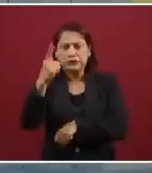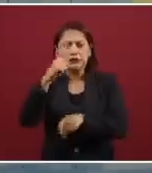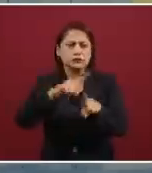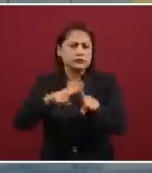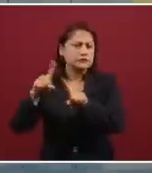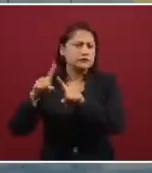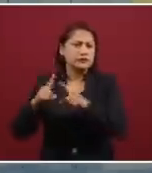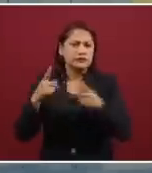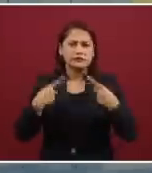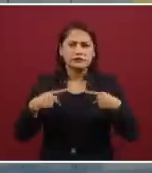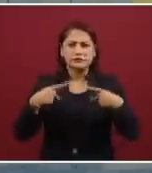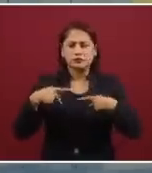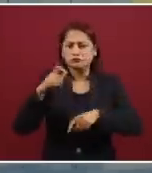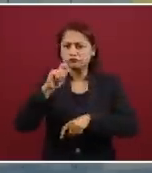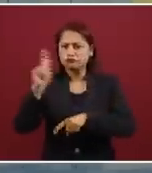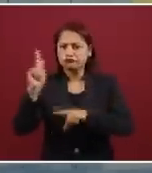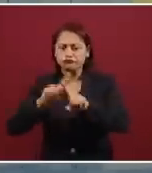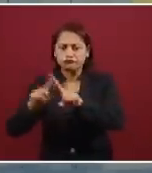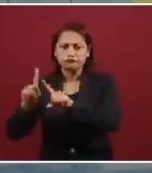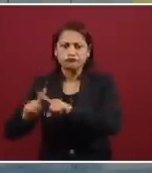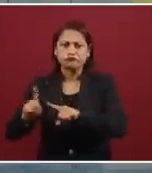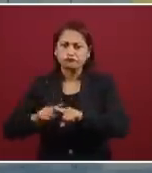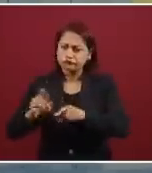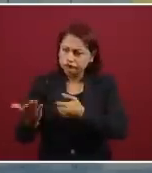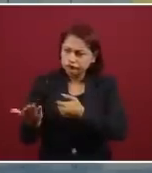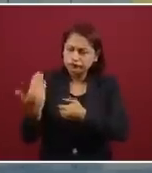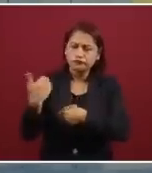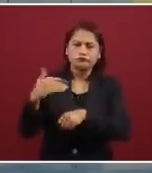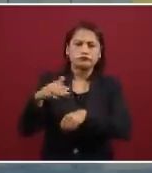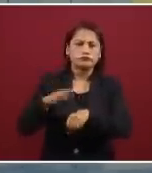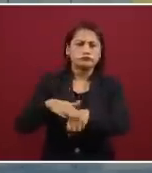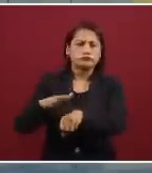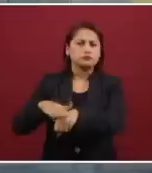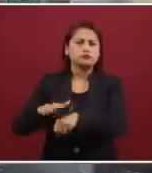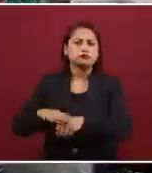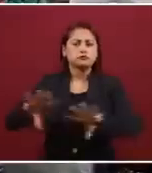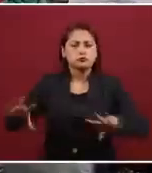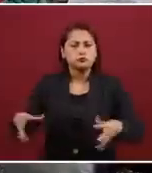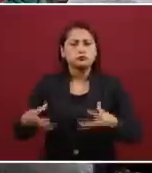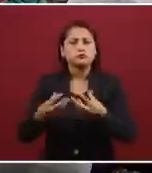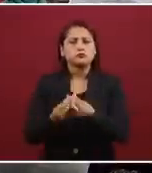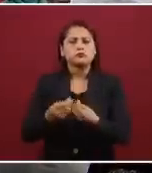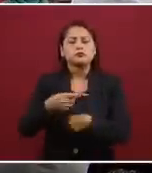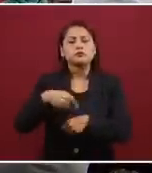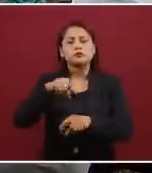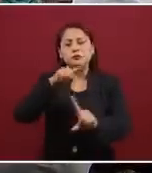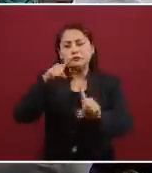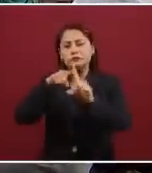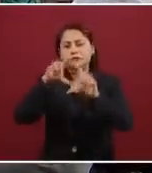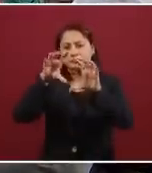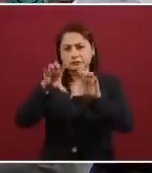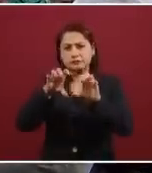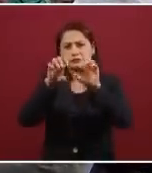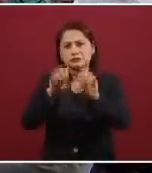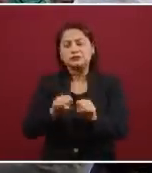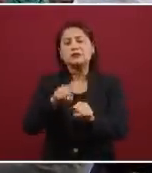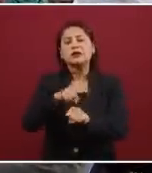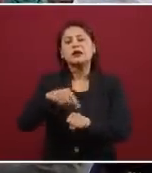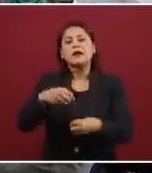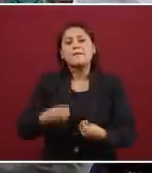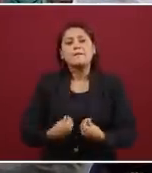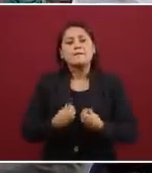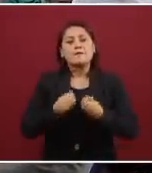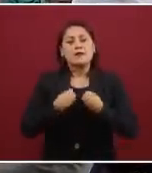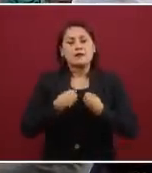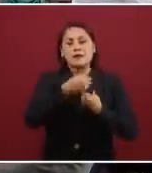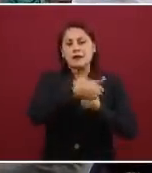creadores para sumarse a este esfuerzo conjunto de recuperar la capacidad que tengamos para decidir sobre nuestra propia vida y transmitir